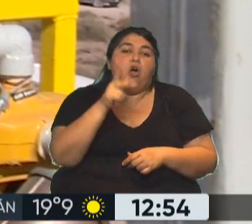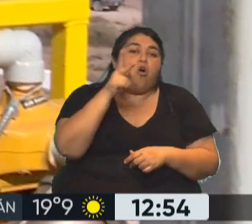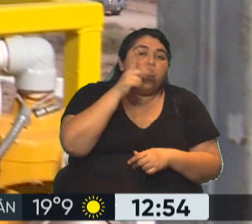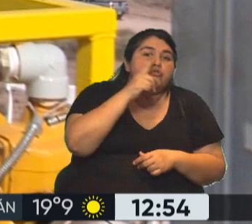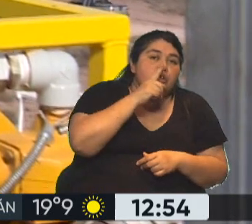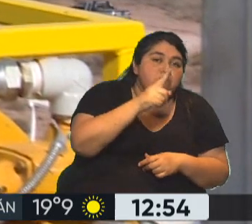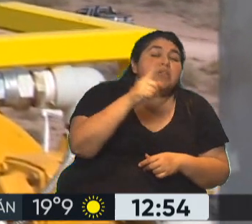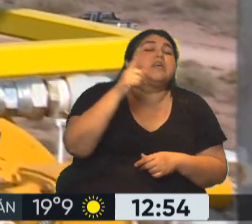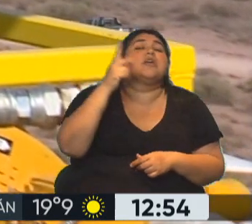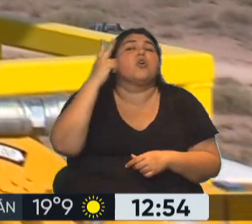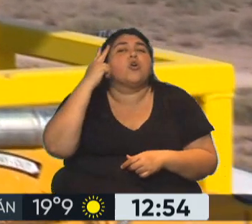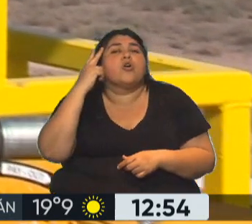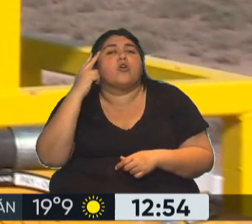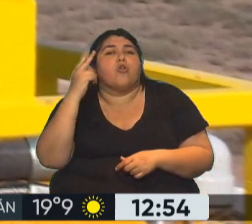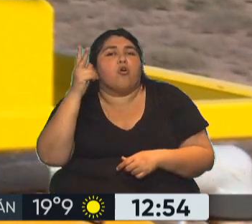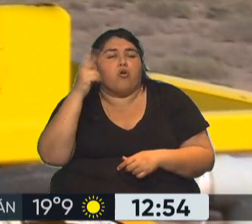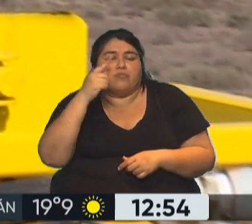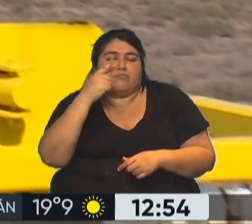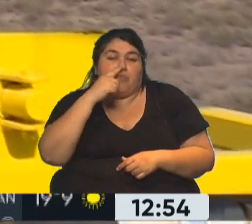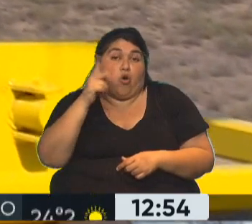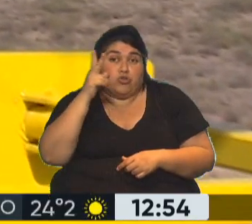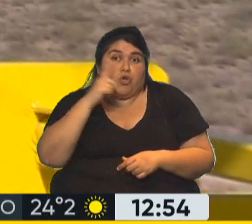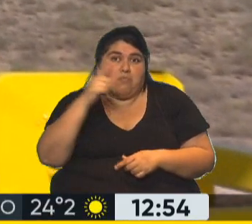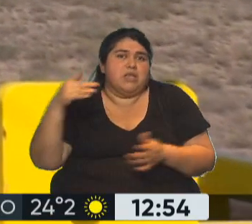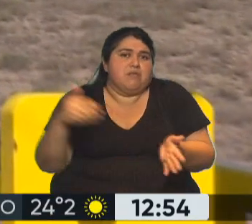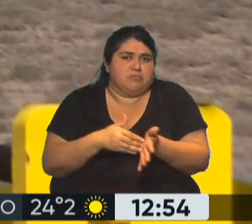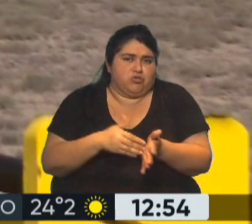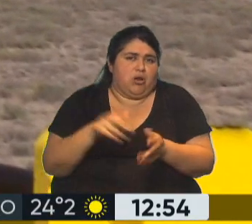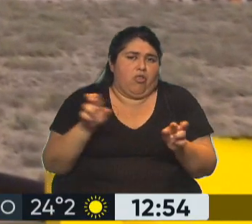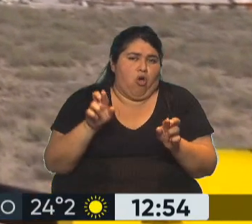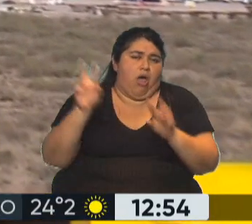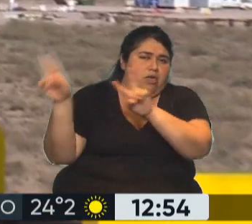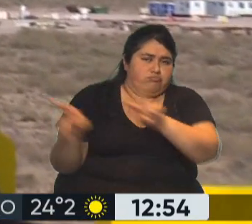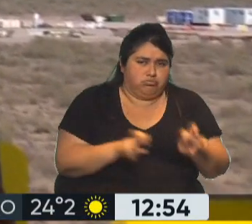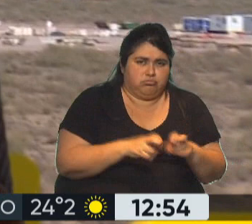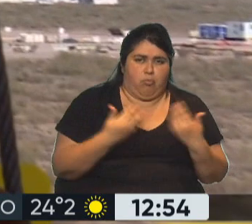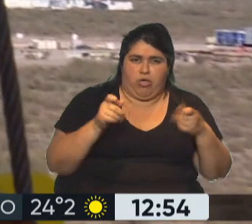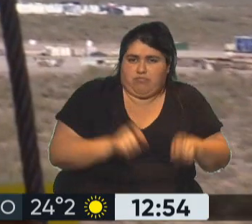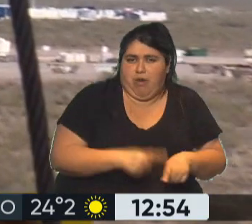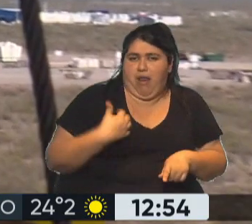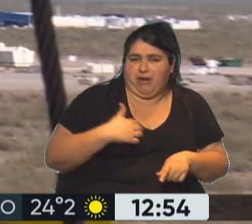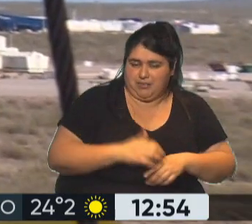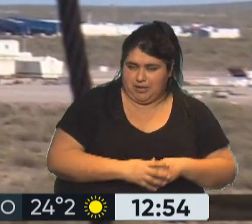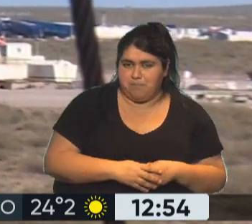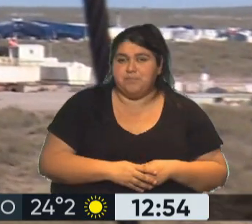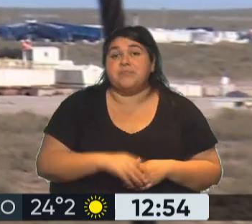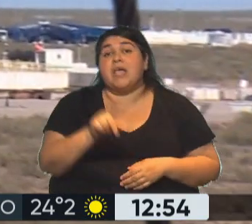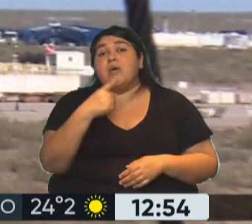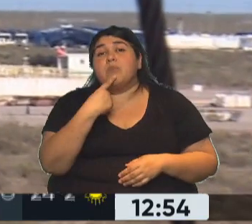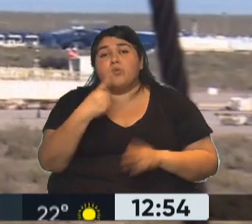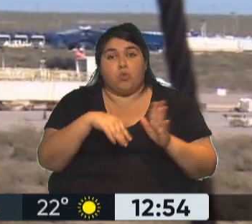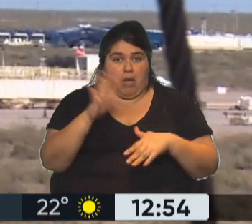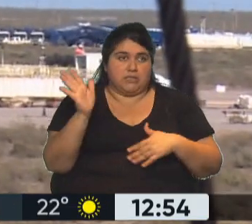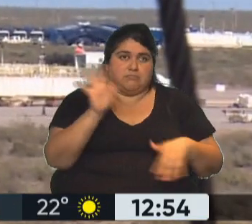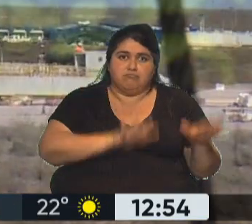mil millones de dólares anuales Así que la verdad que es una noticia excelente para nuestro país y la Argentina está preparada obviamente para este tipo de